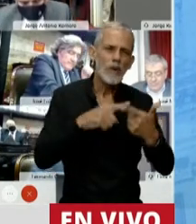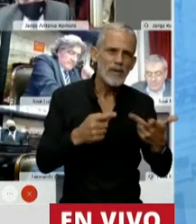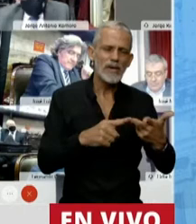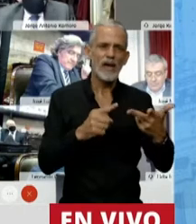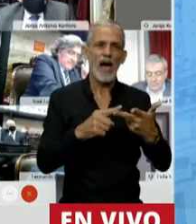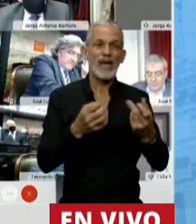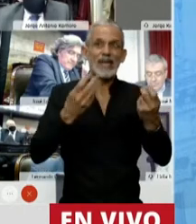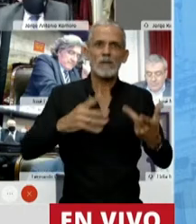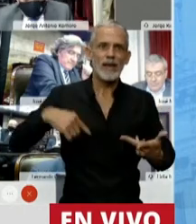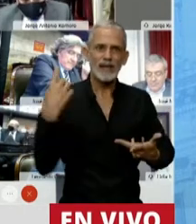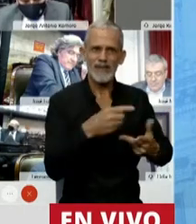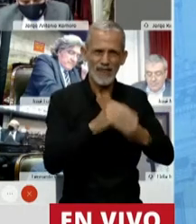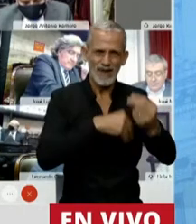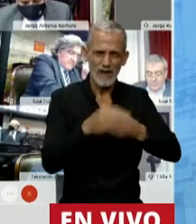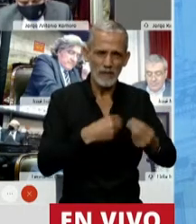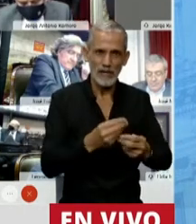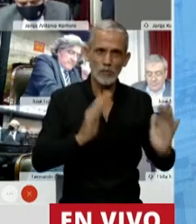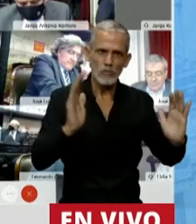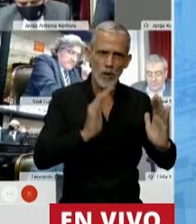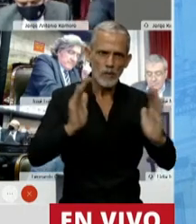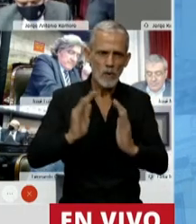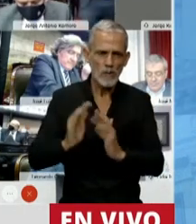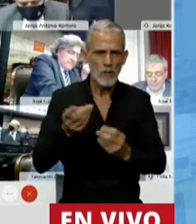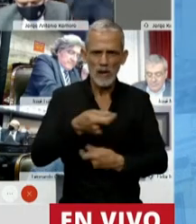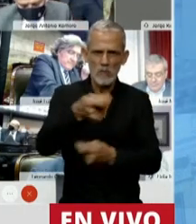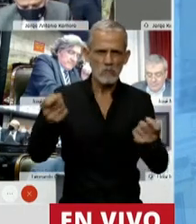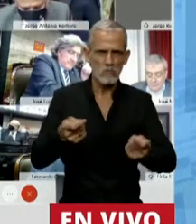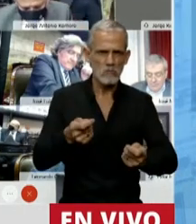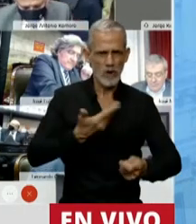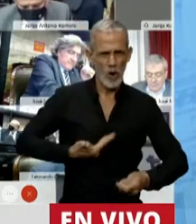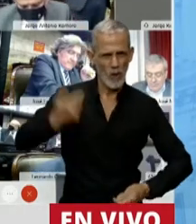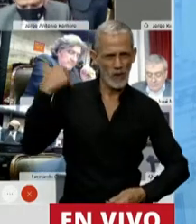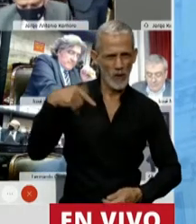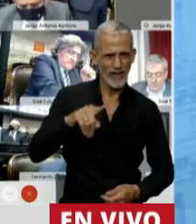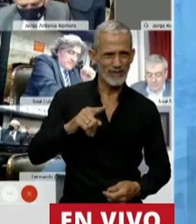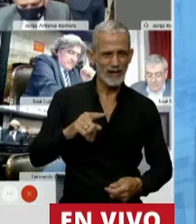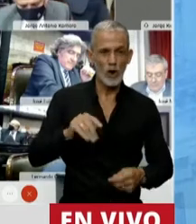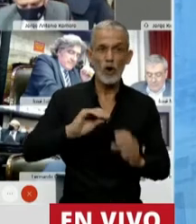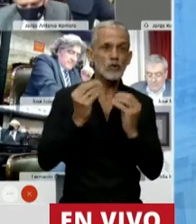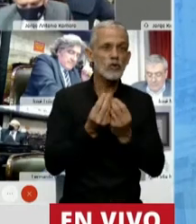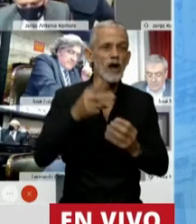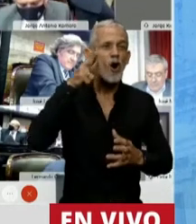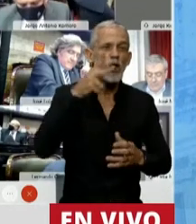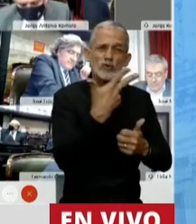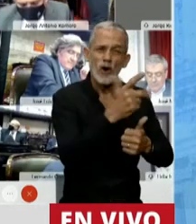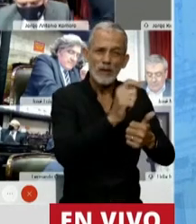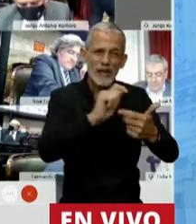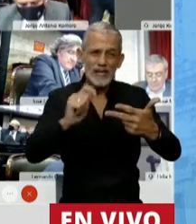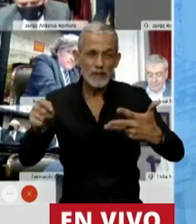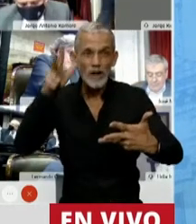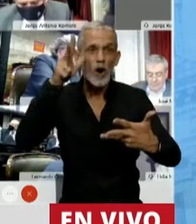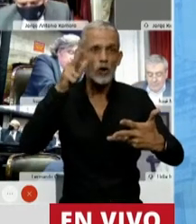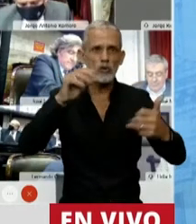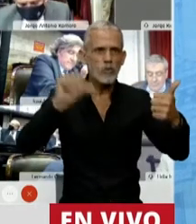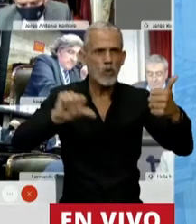y el bienestar de las familias. La gestión anterior dejó un saldo de 8 trimestres de caída